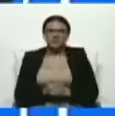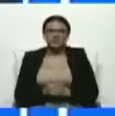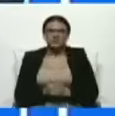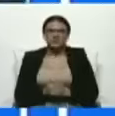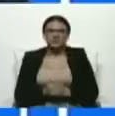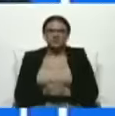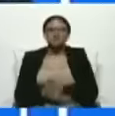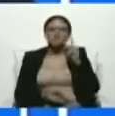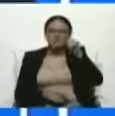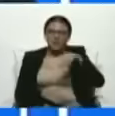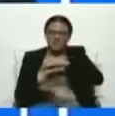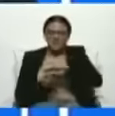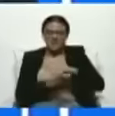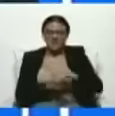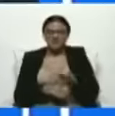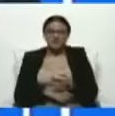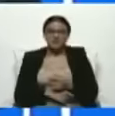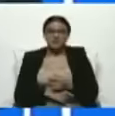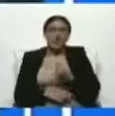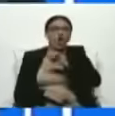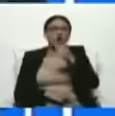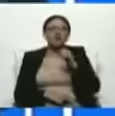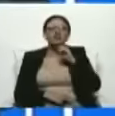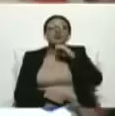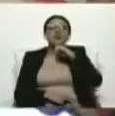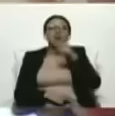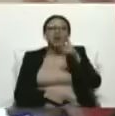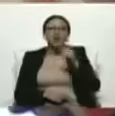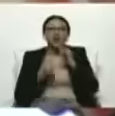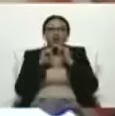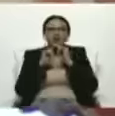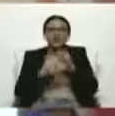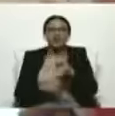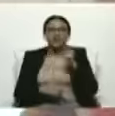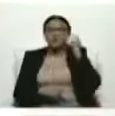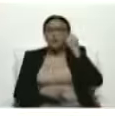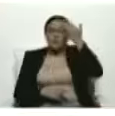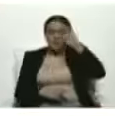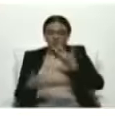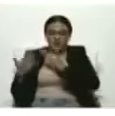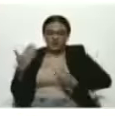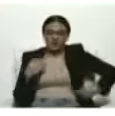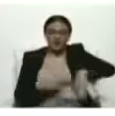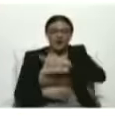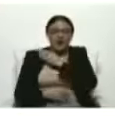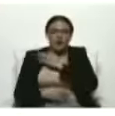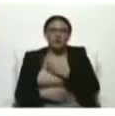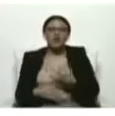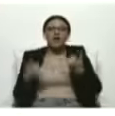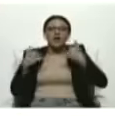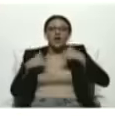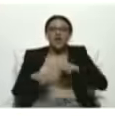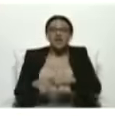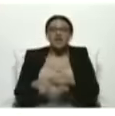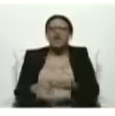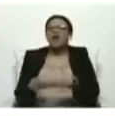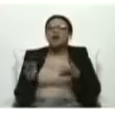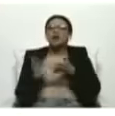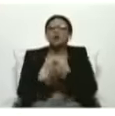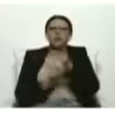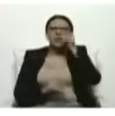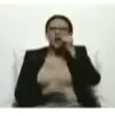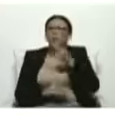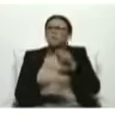Esto es típico también. Claudia Sheinbaum, científica, hija de un comunista y el escándalo de su exmarido. Y uno se pregunta, ¿qué periódico